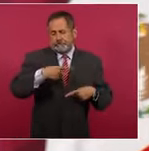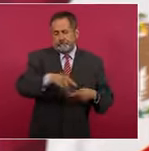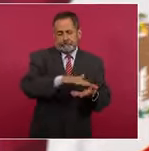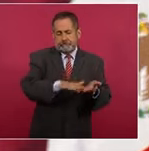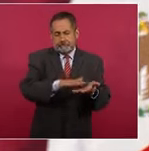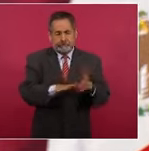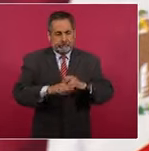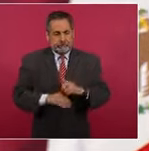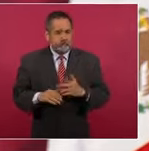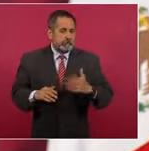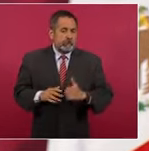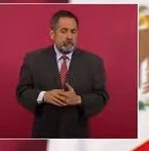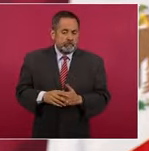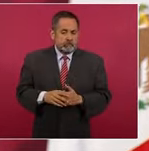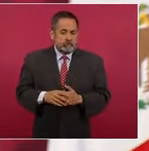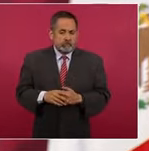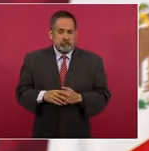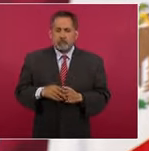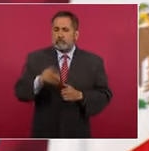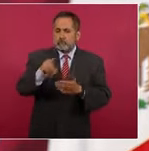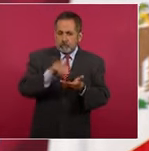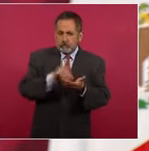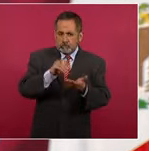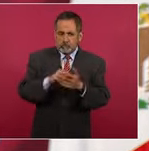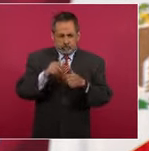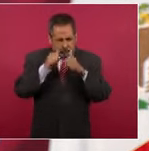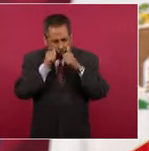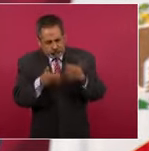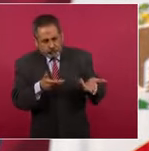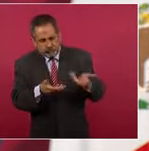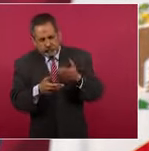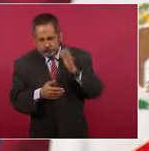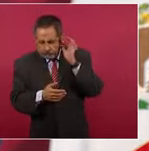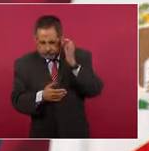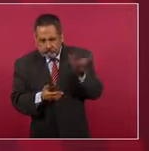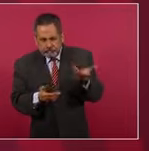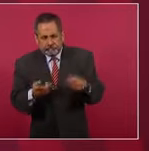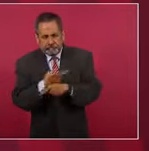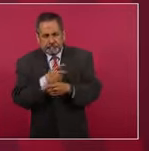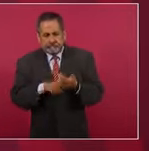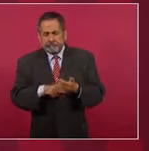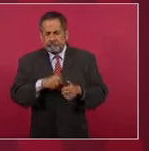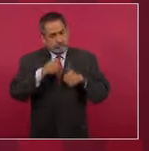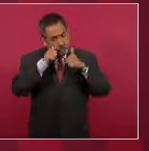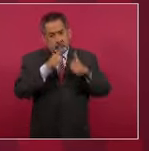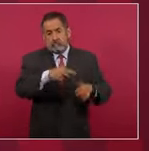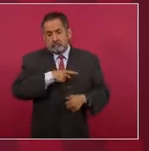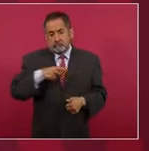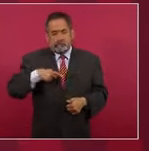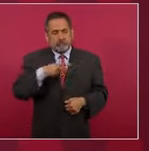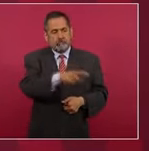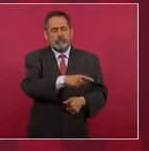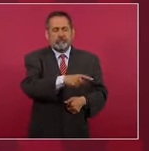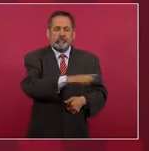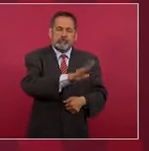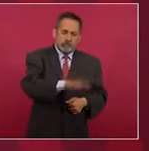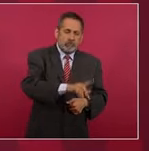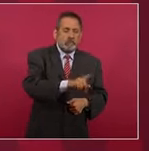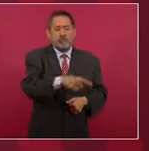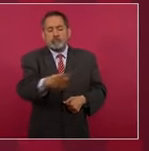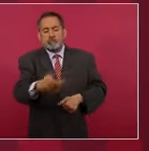escuchar, mejor dicho, seguir escuchando, atendiendo como lo merecen los familiares de las